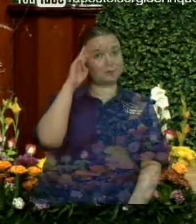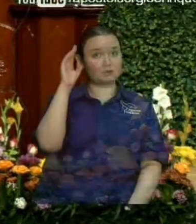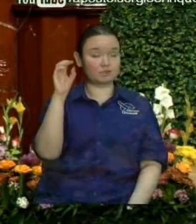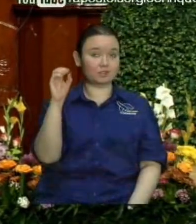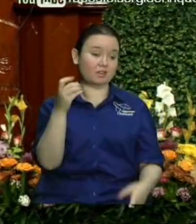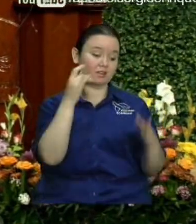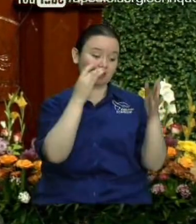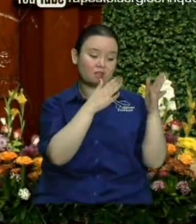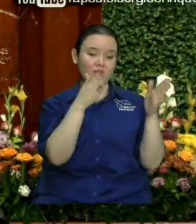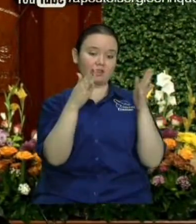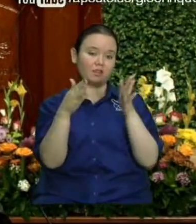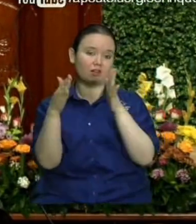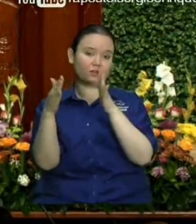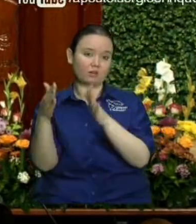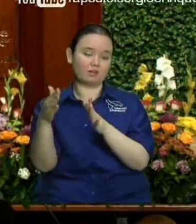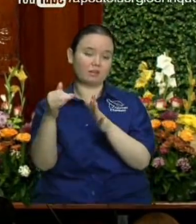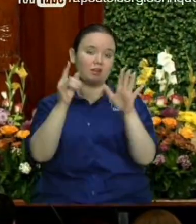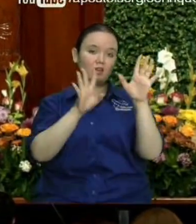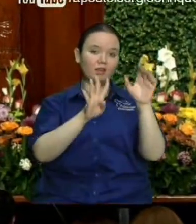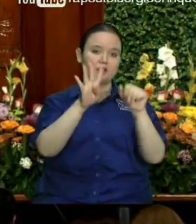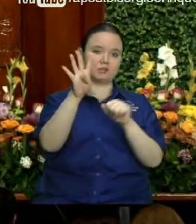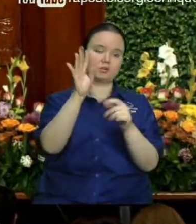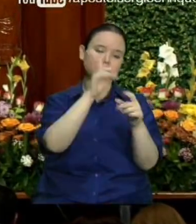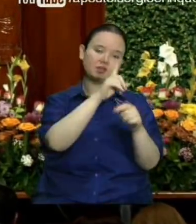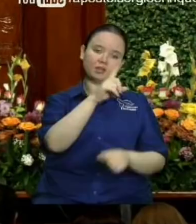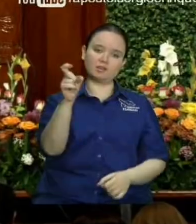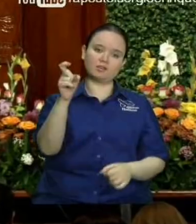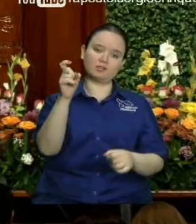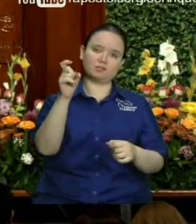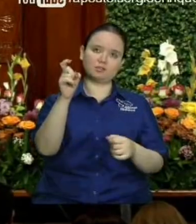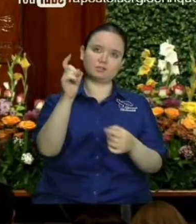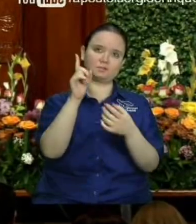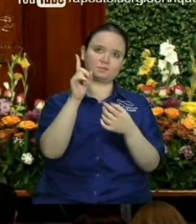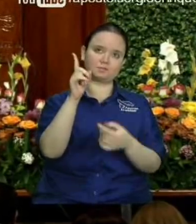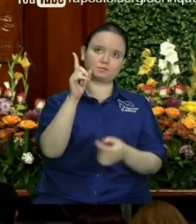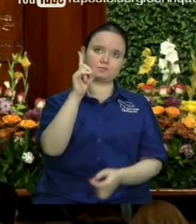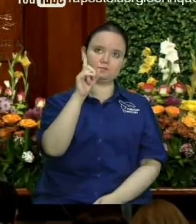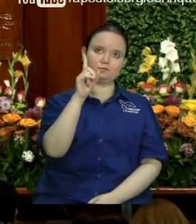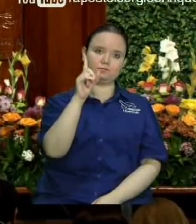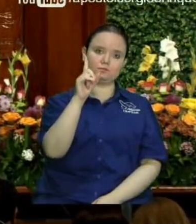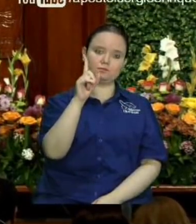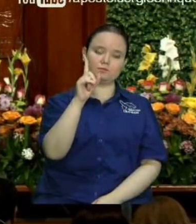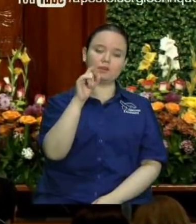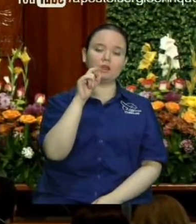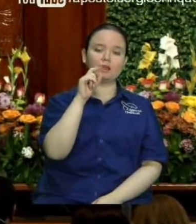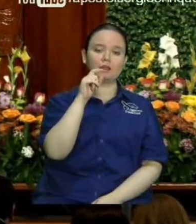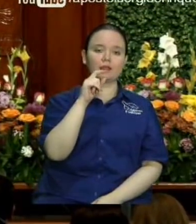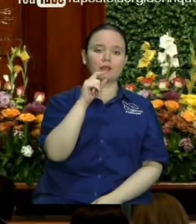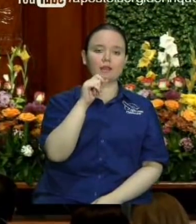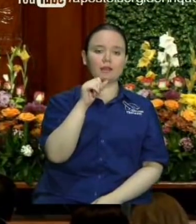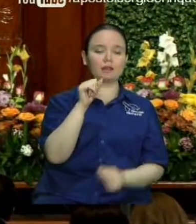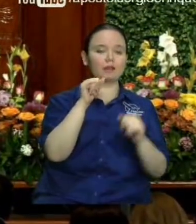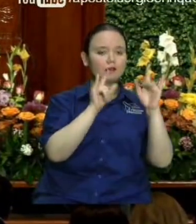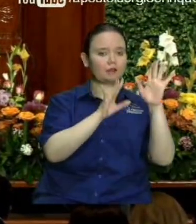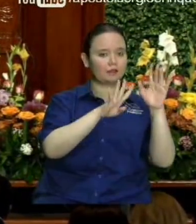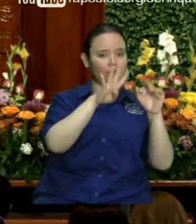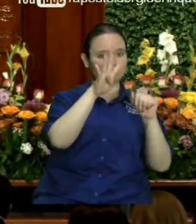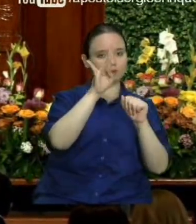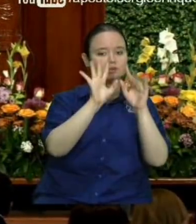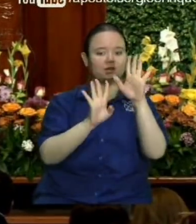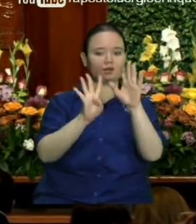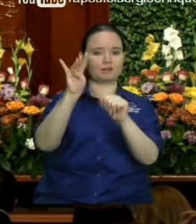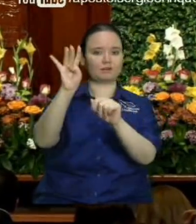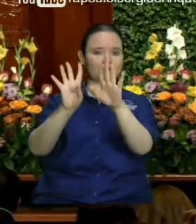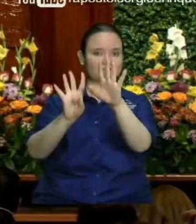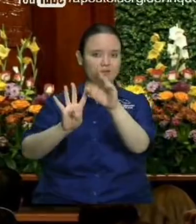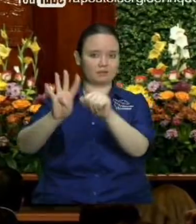el orden es que cada 14 generaciones, dicen 3 veces 14 generaciones. Pero eso no lo estoy